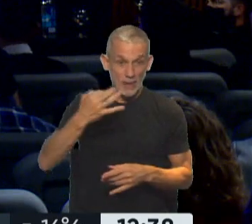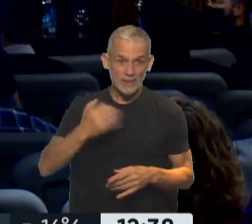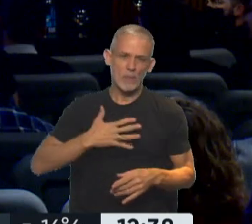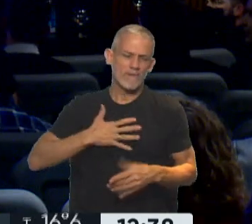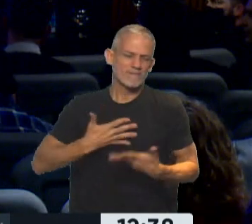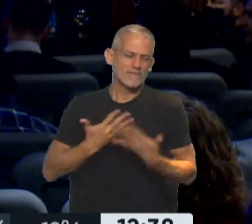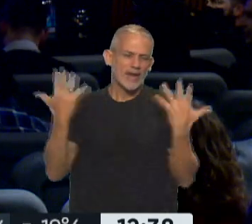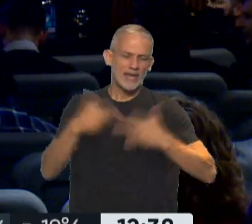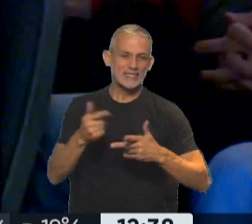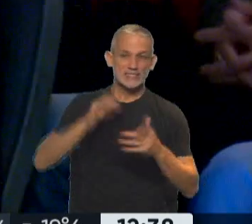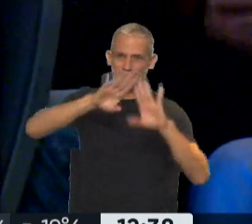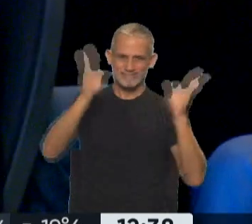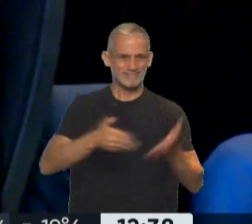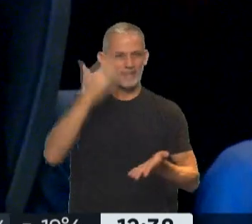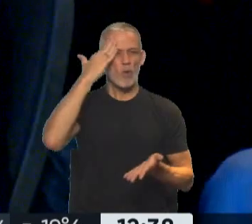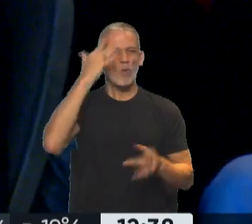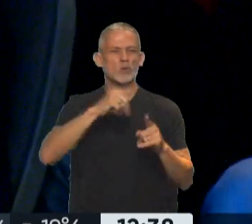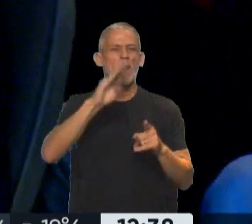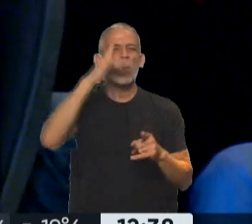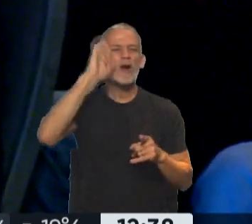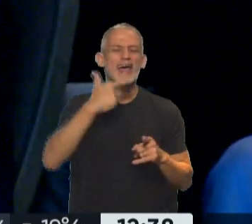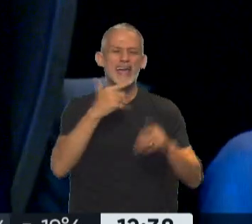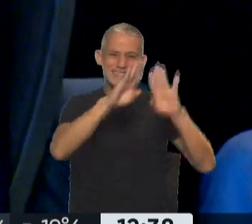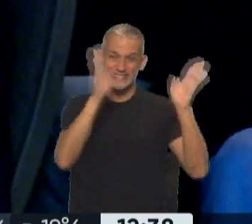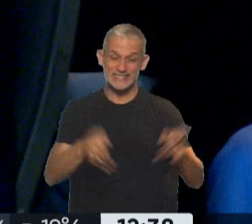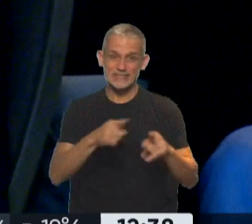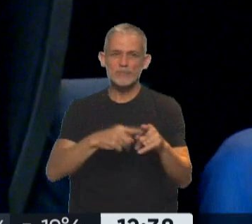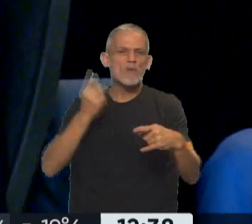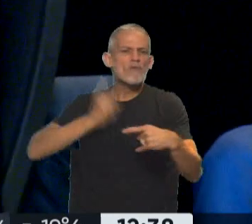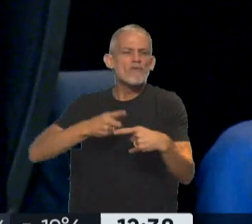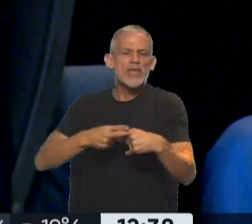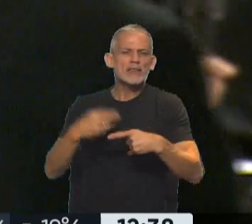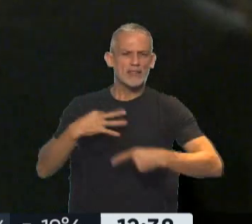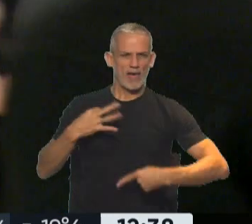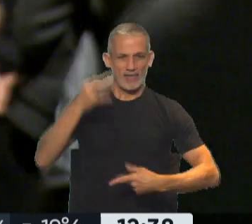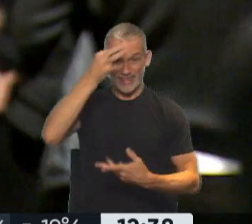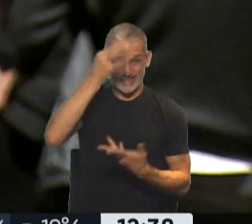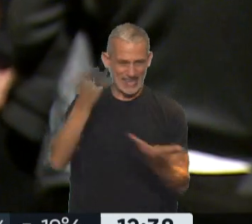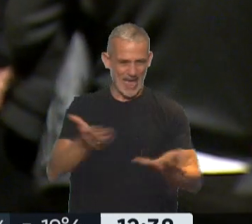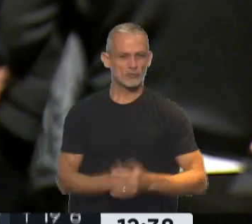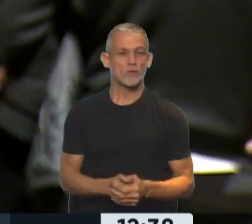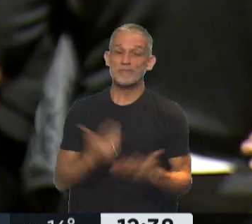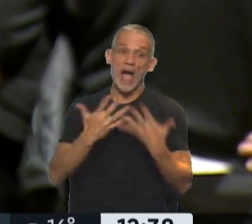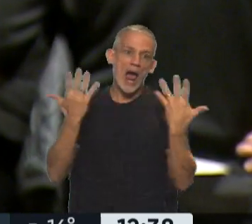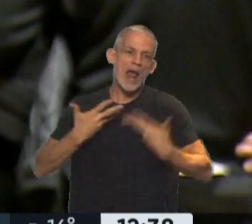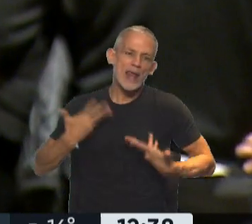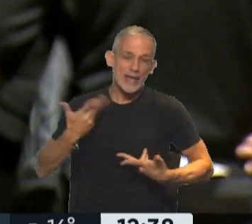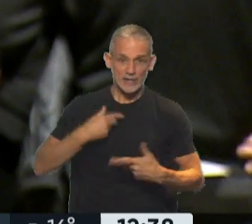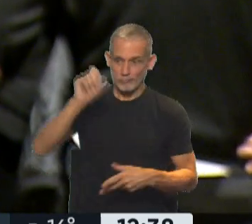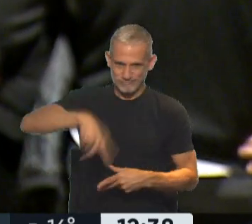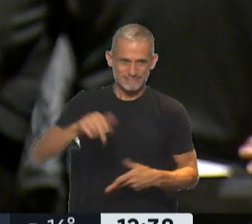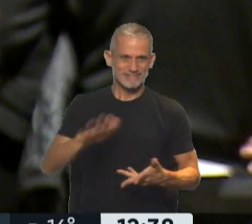felices acá en el Centro Cultural Borges presentando esta verdadera fiesta del teatro. Es una alegría para nosotros que se haga en el